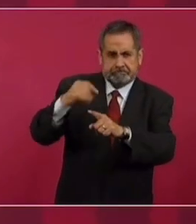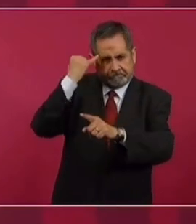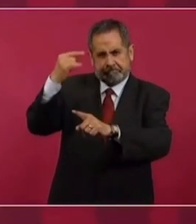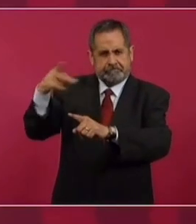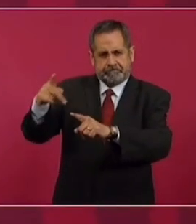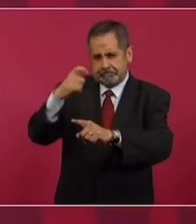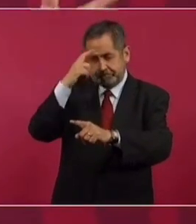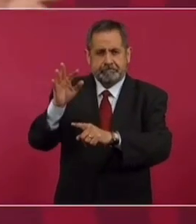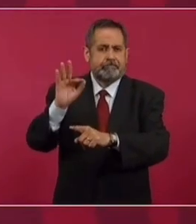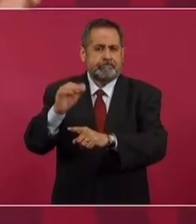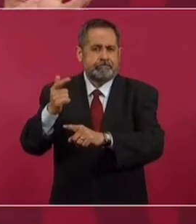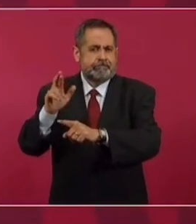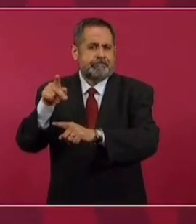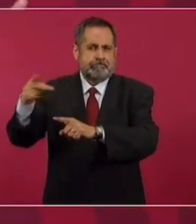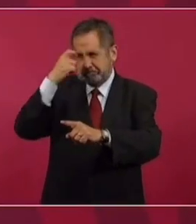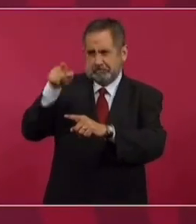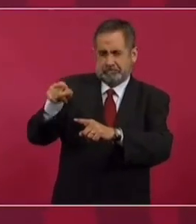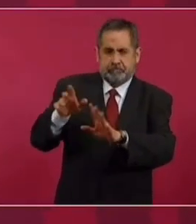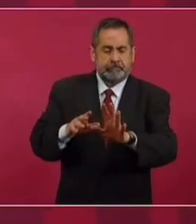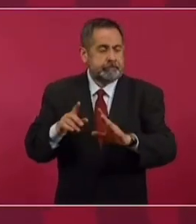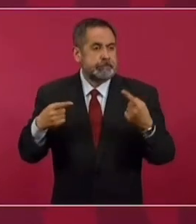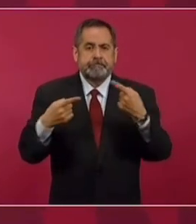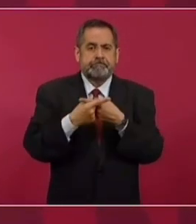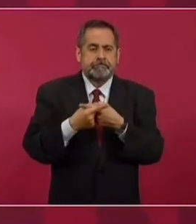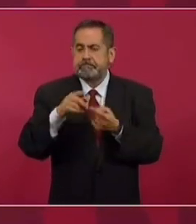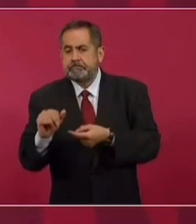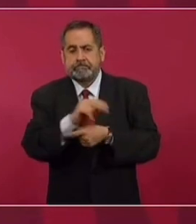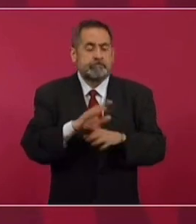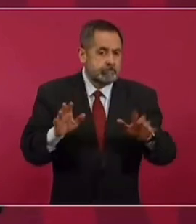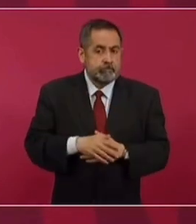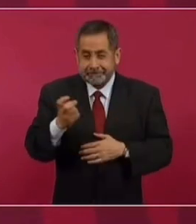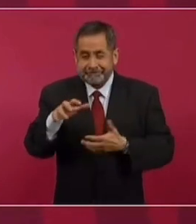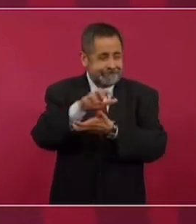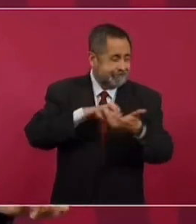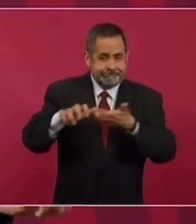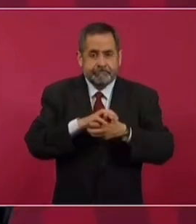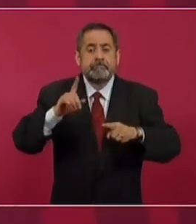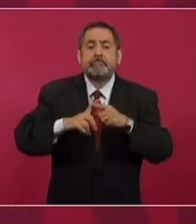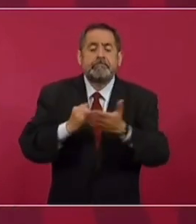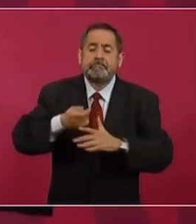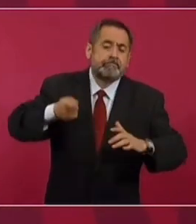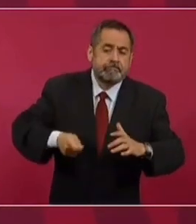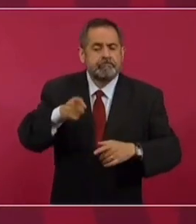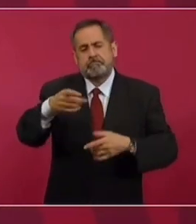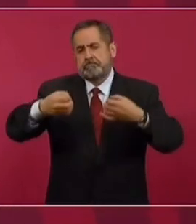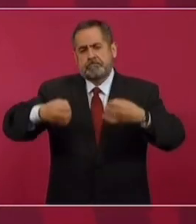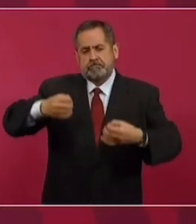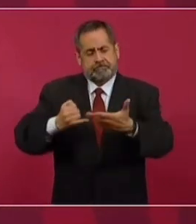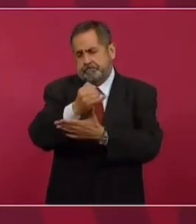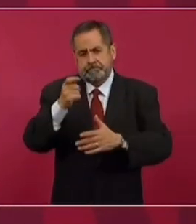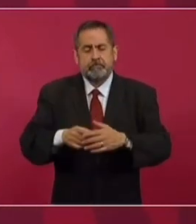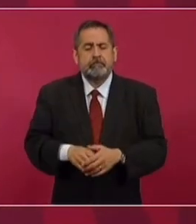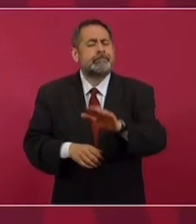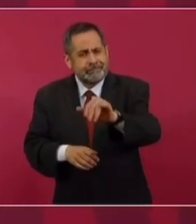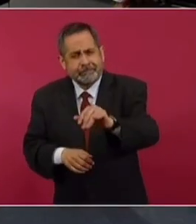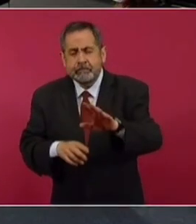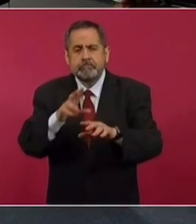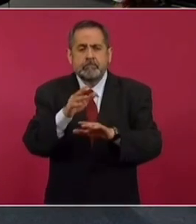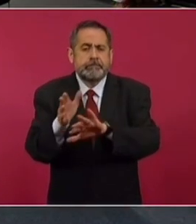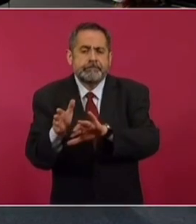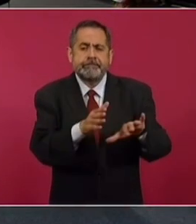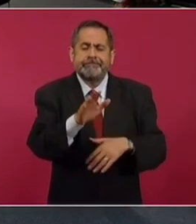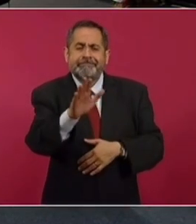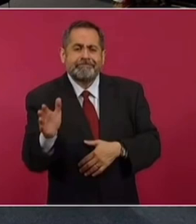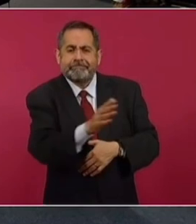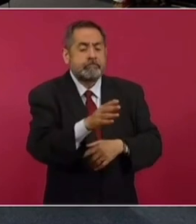fiscal. Entonces, hay una controversia. Entonces, cuando están así las cosas, ¿quién debe de resolver? Pues el juez. Pero en esas dos versiones no entra la